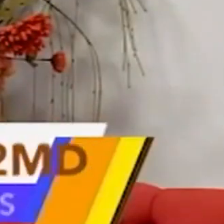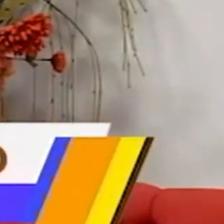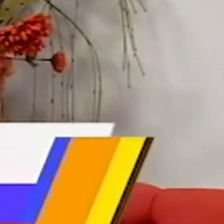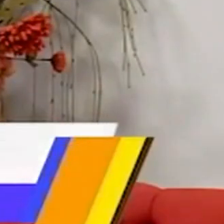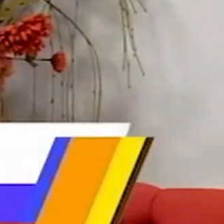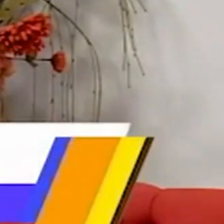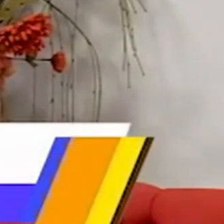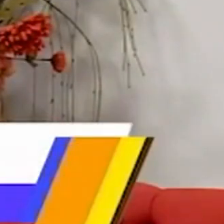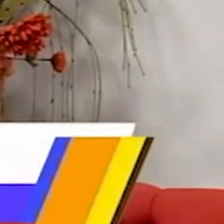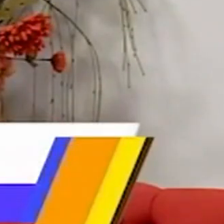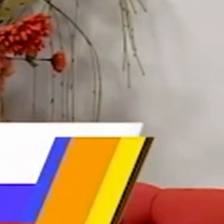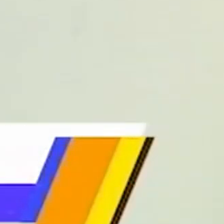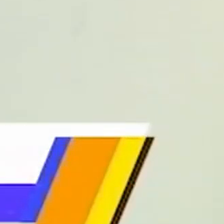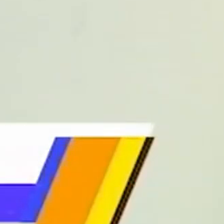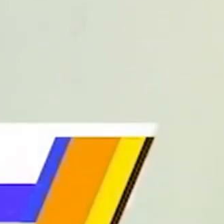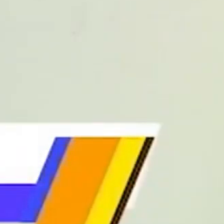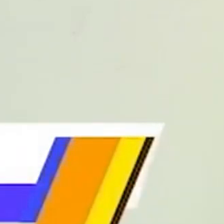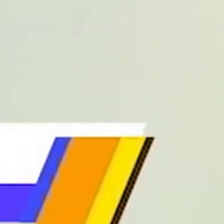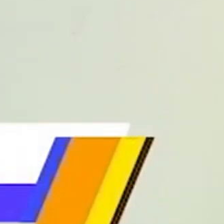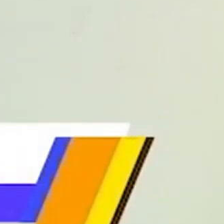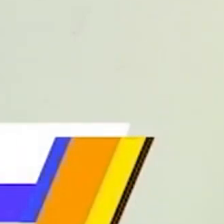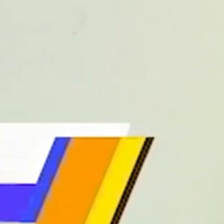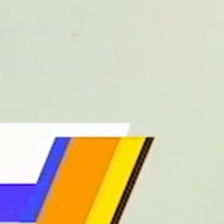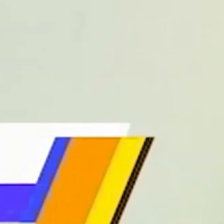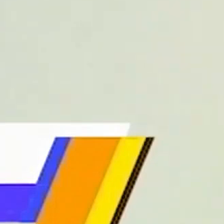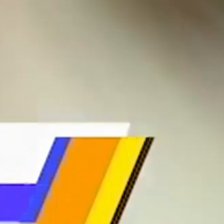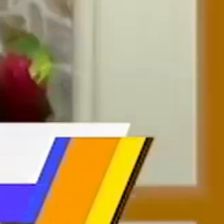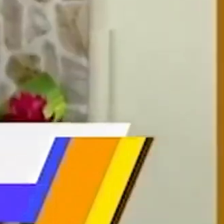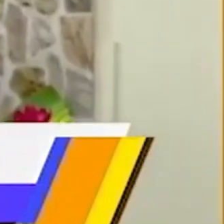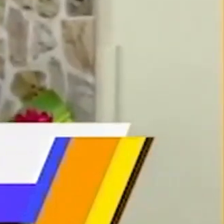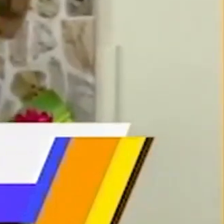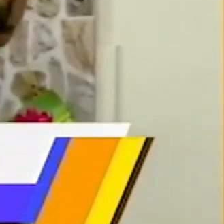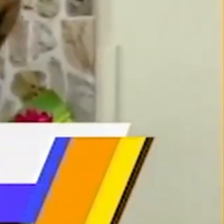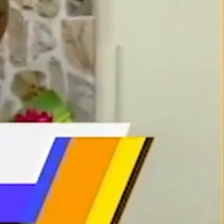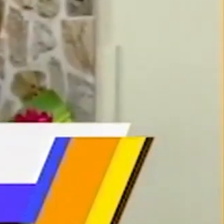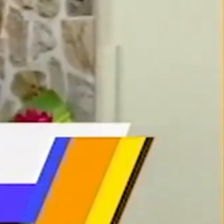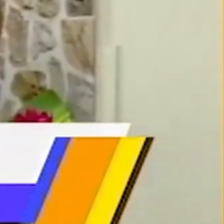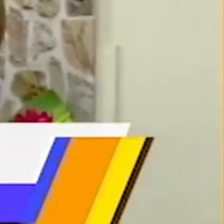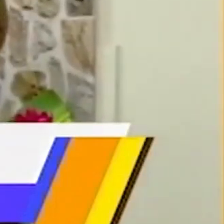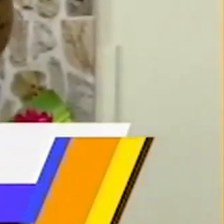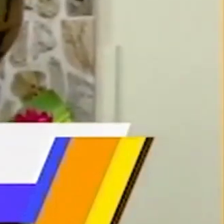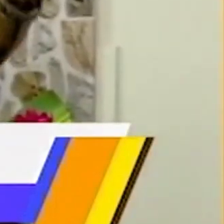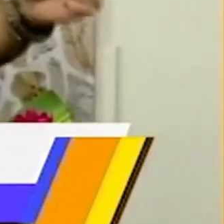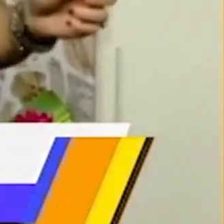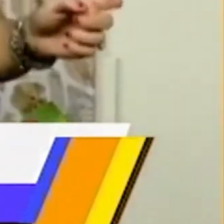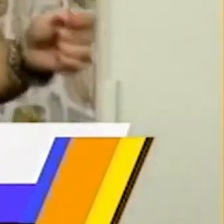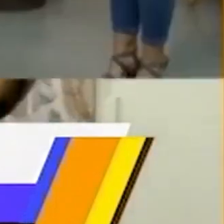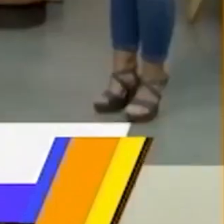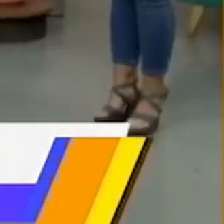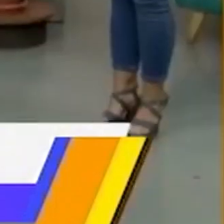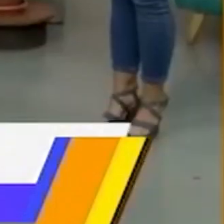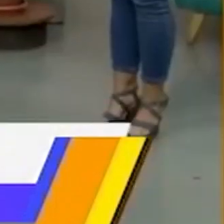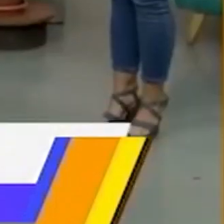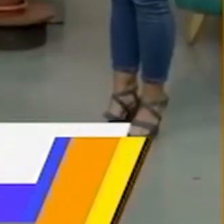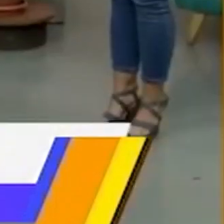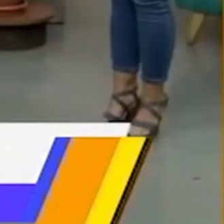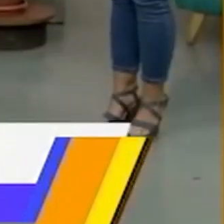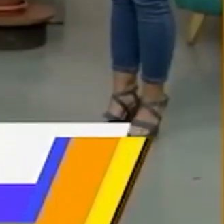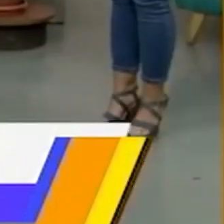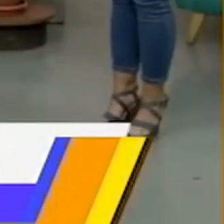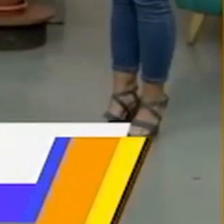El café sigue siendo nacional. Pero ahora no lo vamos a tomar a media mañana. Así es, Café Nacional cambia de horario.